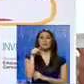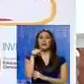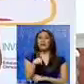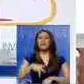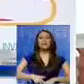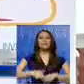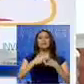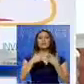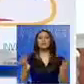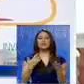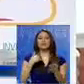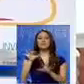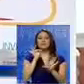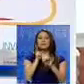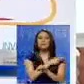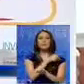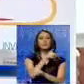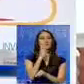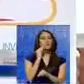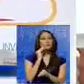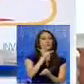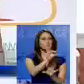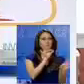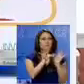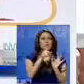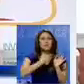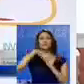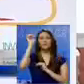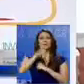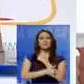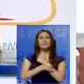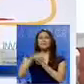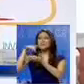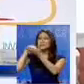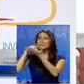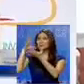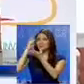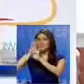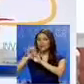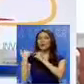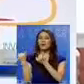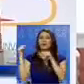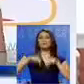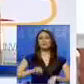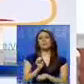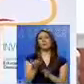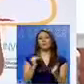se dedicó a la selección de docentes, quienes se encargarán de fortalecer el sistema de educación superior. Karen Haro, TC Televisión.